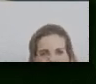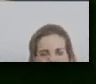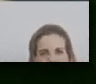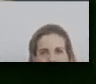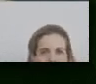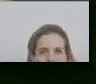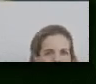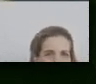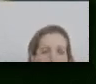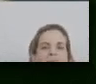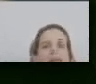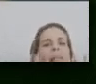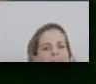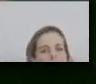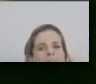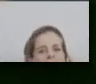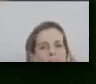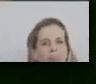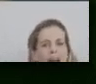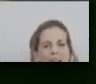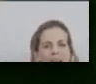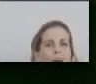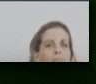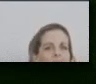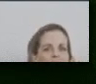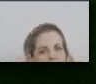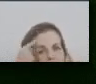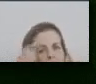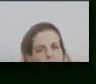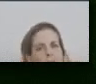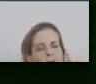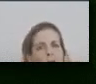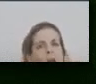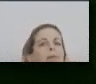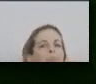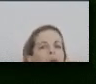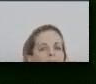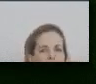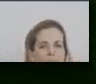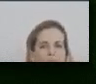Y es muy lindo además estar en la Quiaca con este motivo. El motivo es